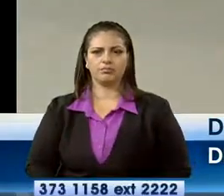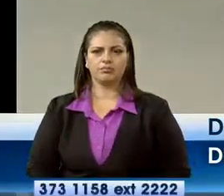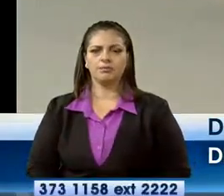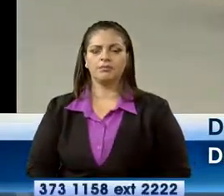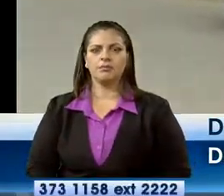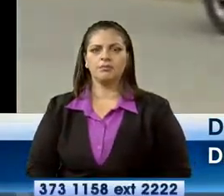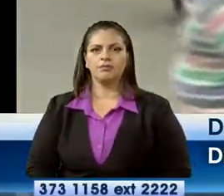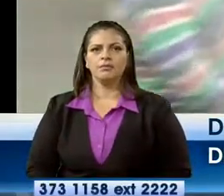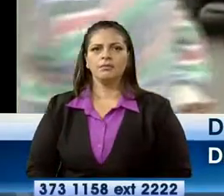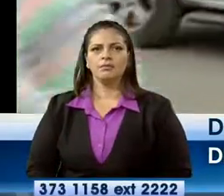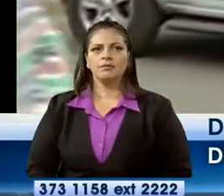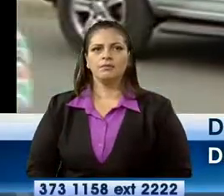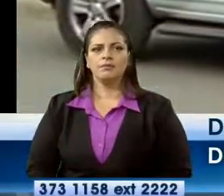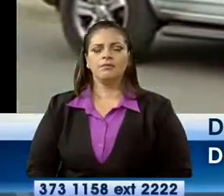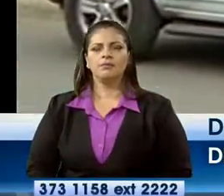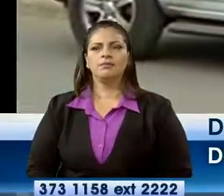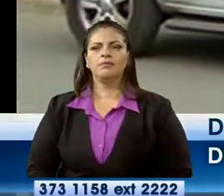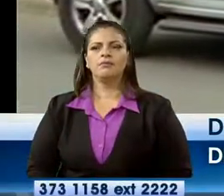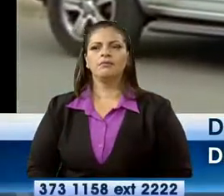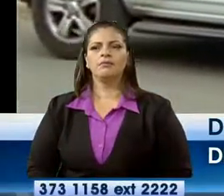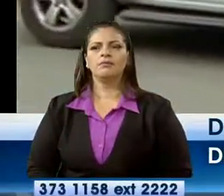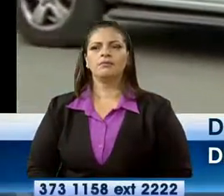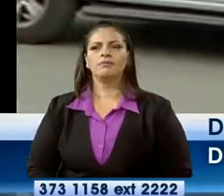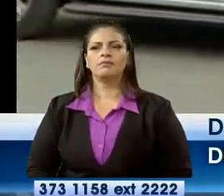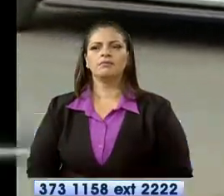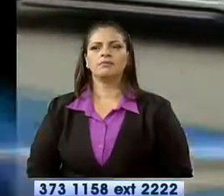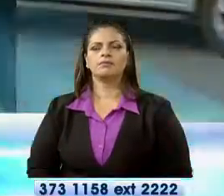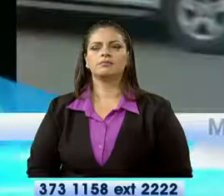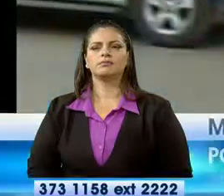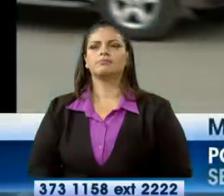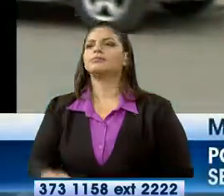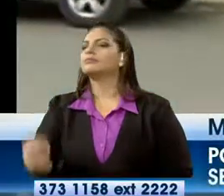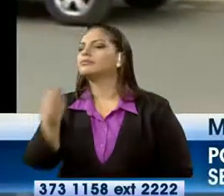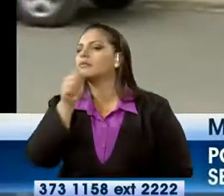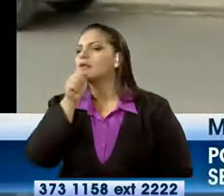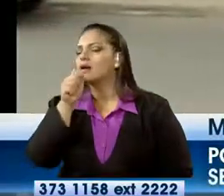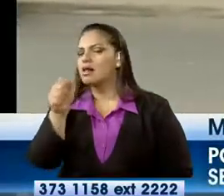con otra moradora del punto para corroborar